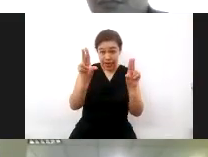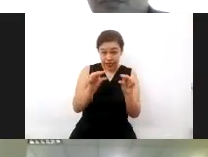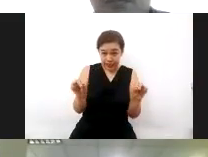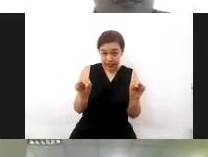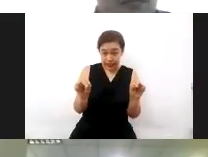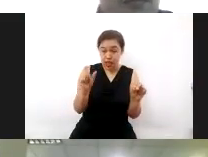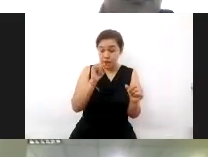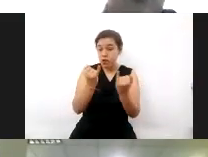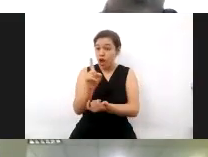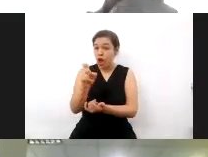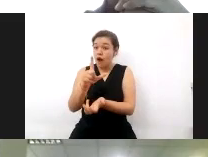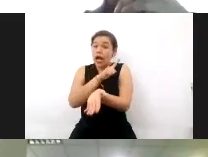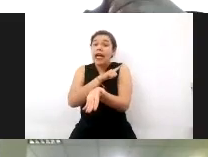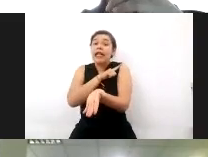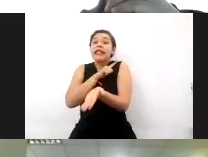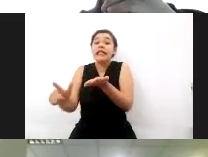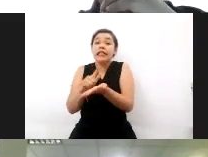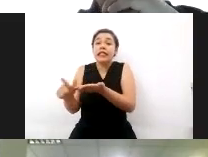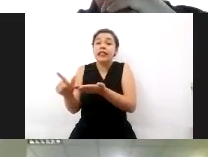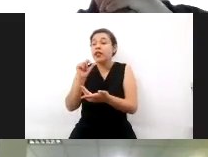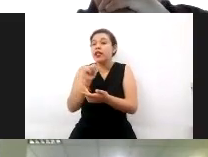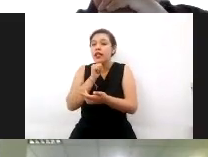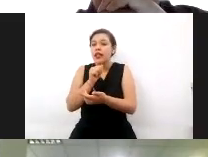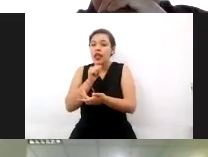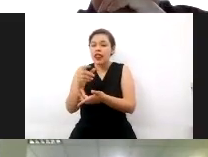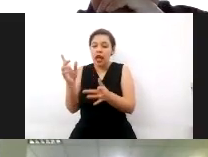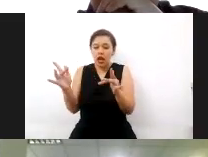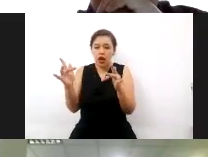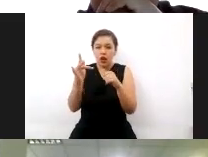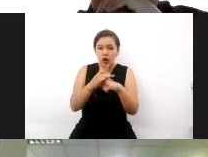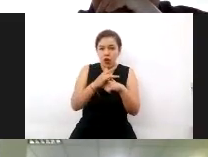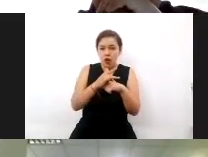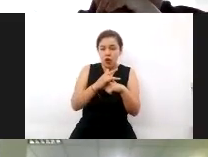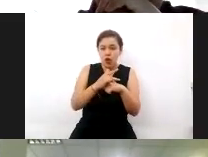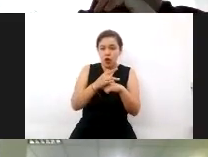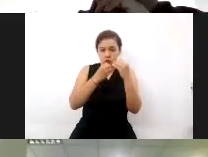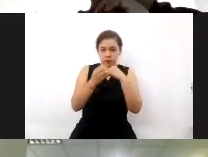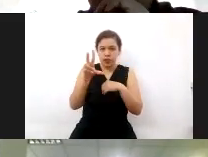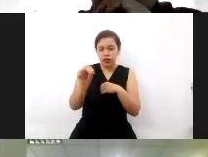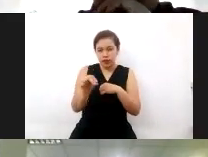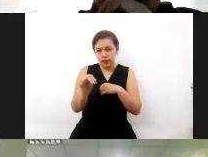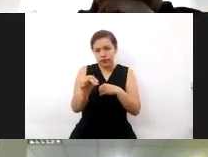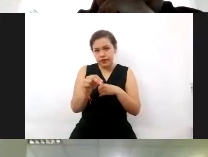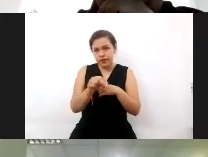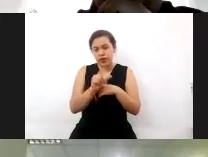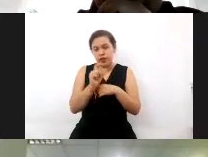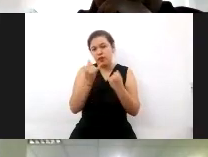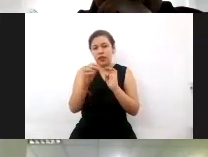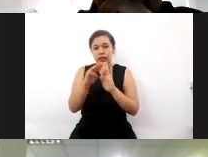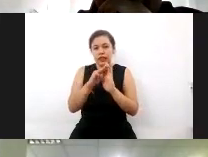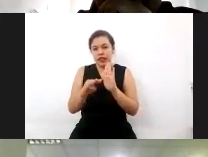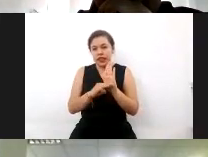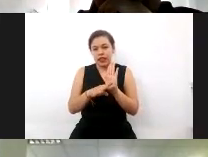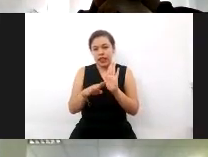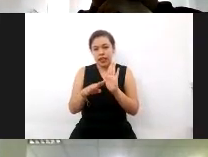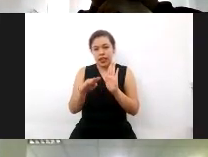agua potable, pero no debe estar en contacto directo con los alimentos. Y se debe de garantizar una medida que garantice la